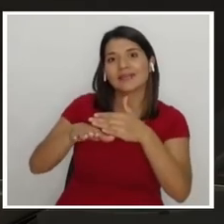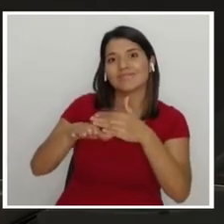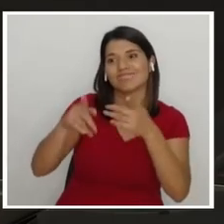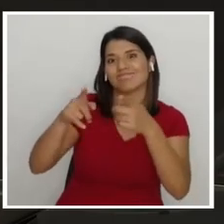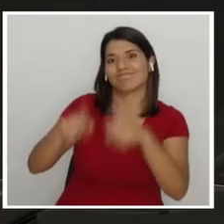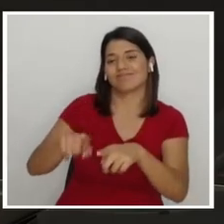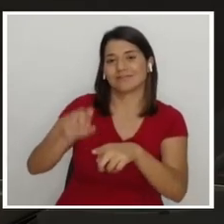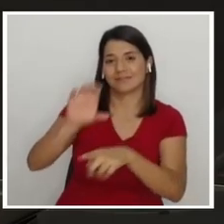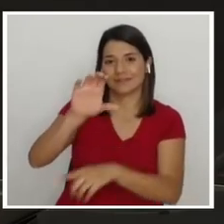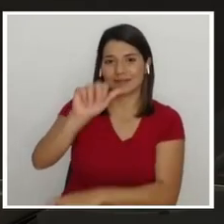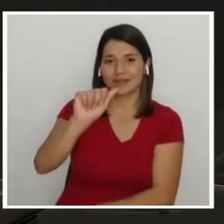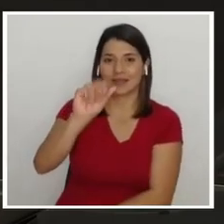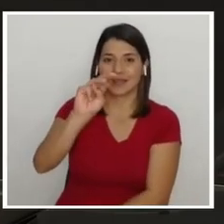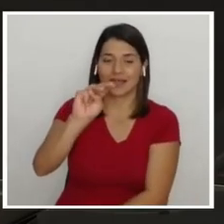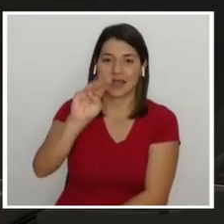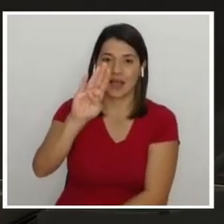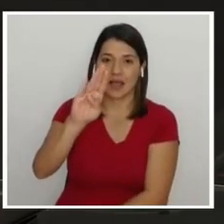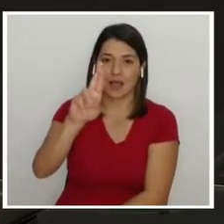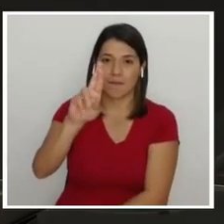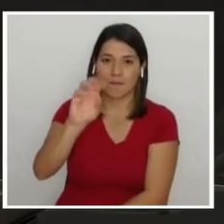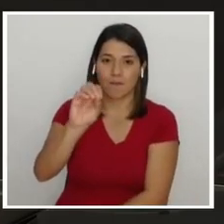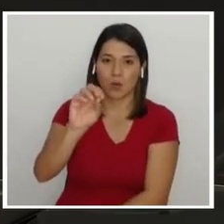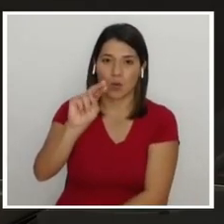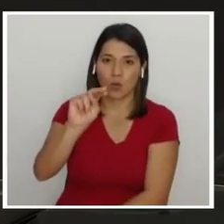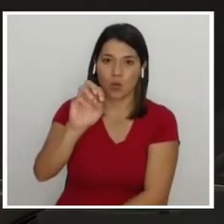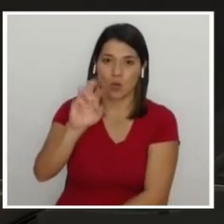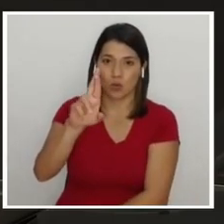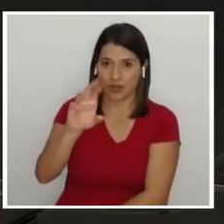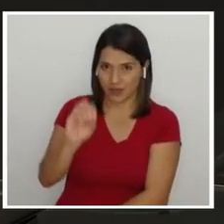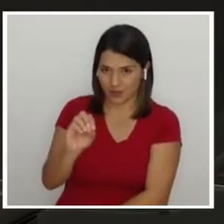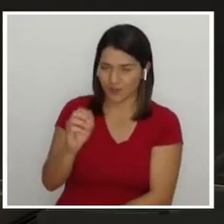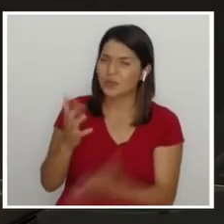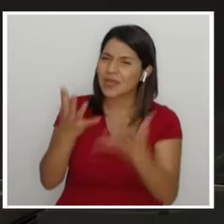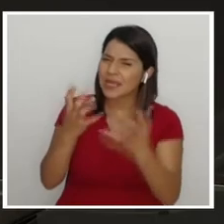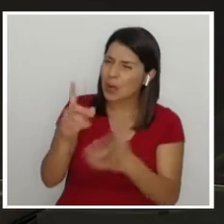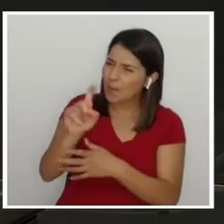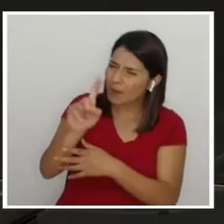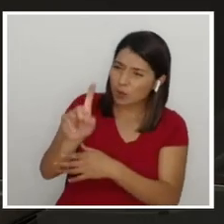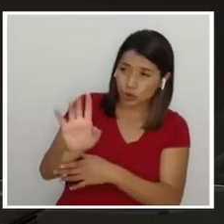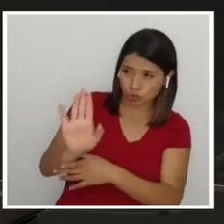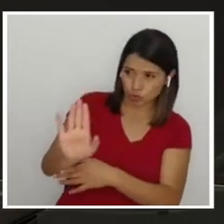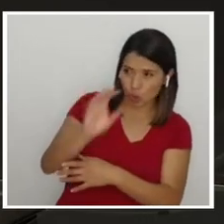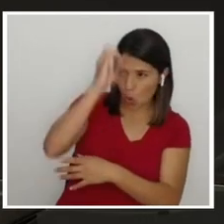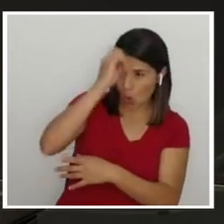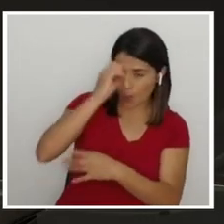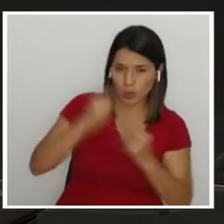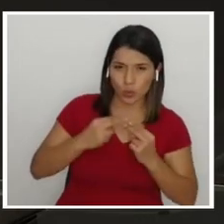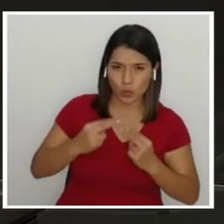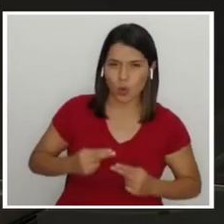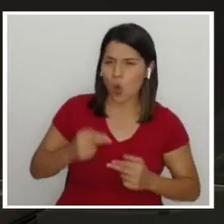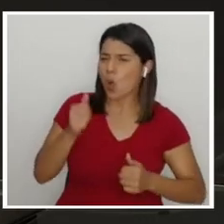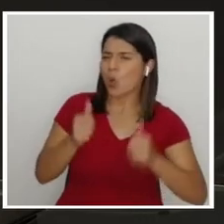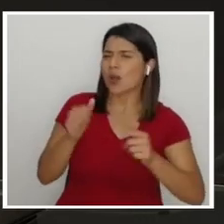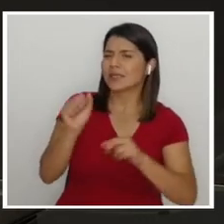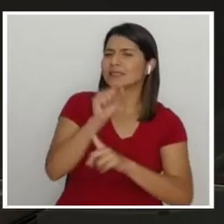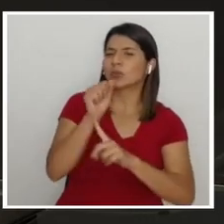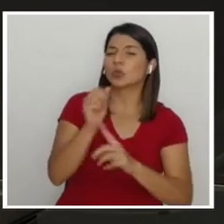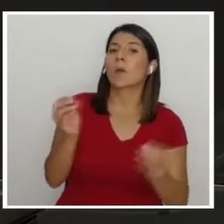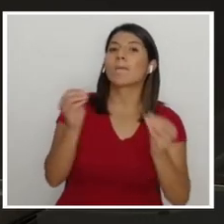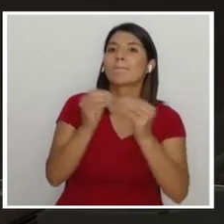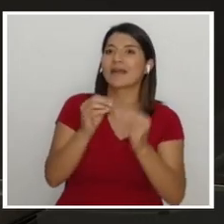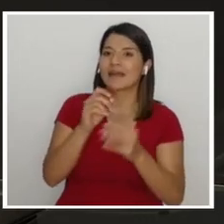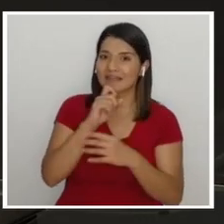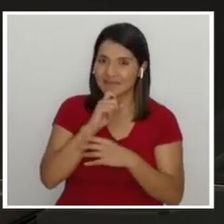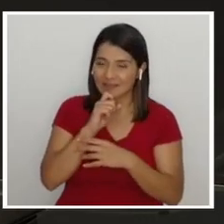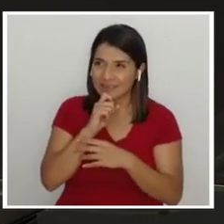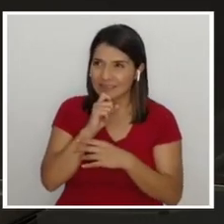de vista humano, ¿cuál ha sido una de las situaciones más difíciles que usted ha tenido que enfrentar, tal vez en este momento del accidente en Cambronero